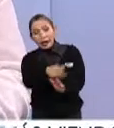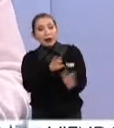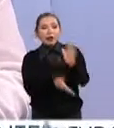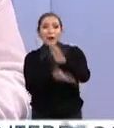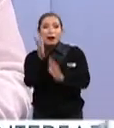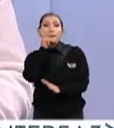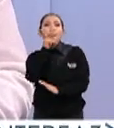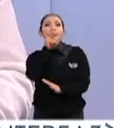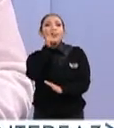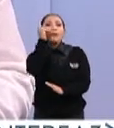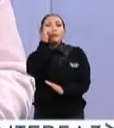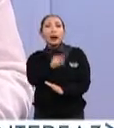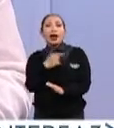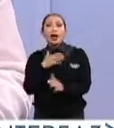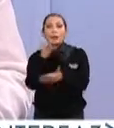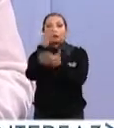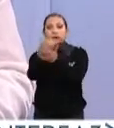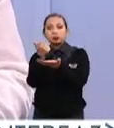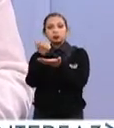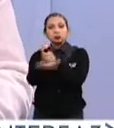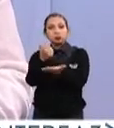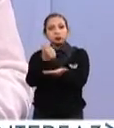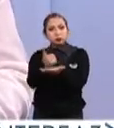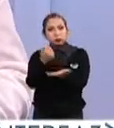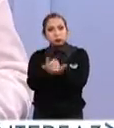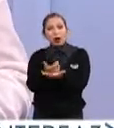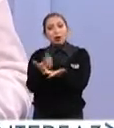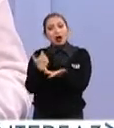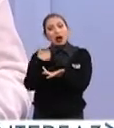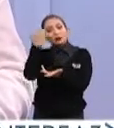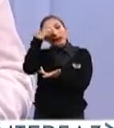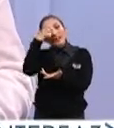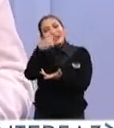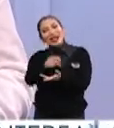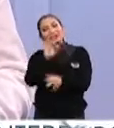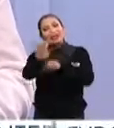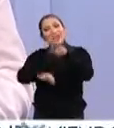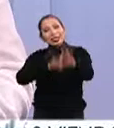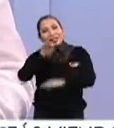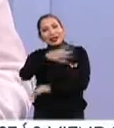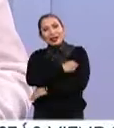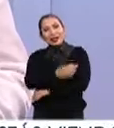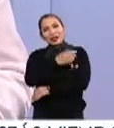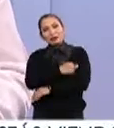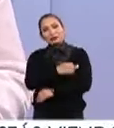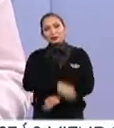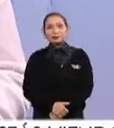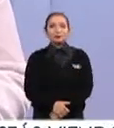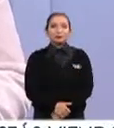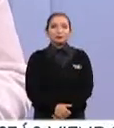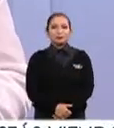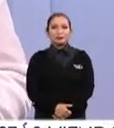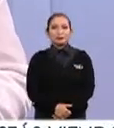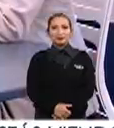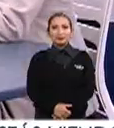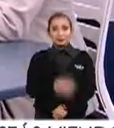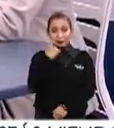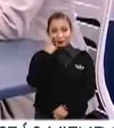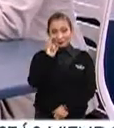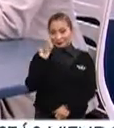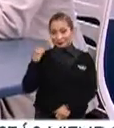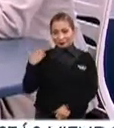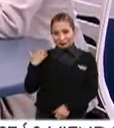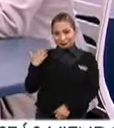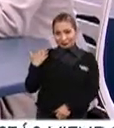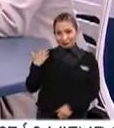los papás a estar presentes y a compartir la experiencia de la paternidad en sus casas. Fíjate que hace muy